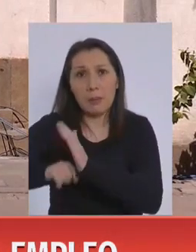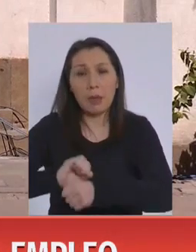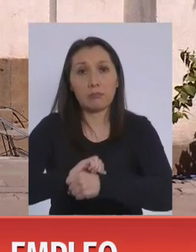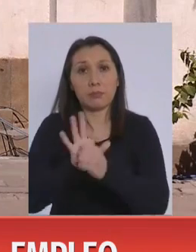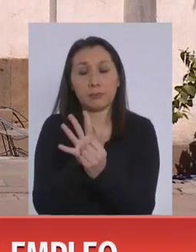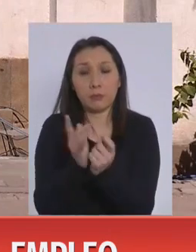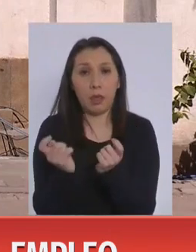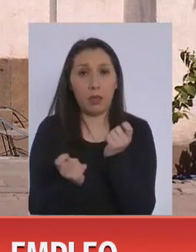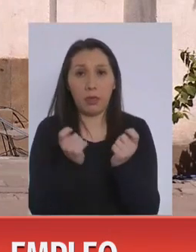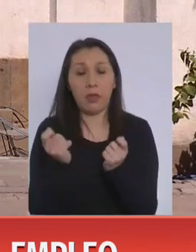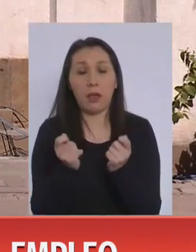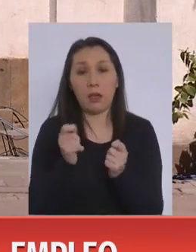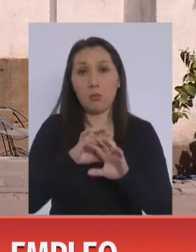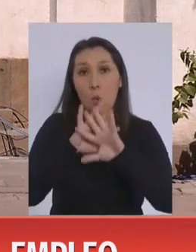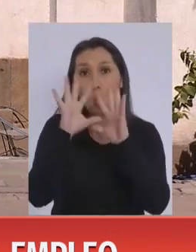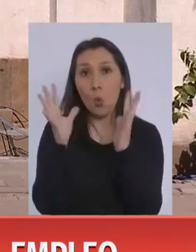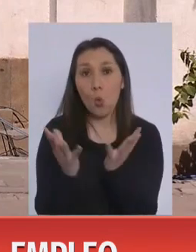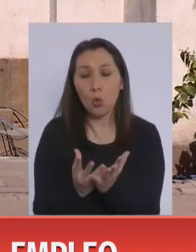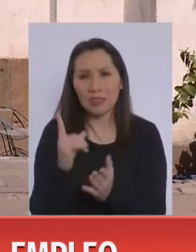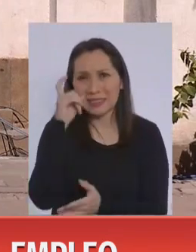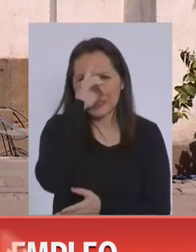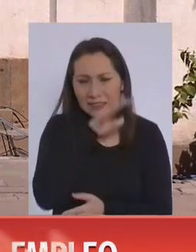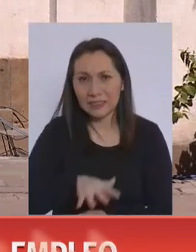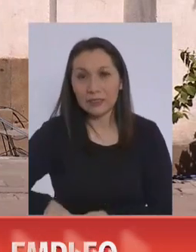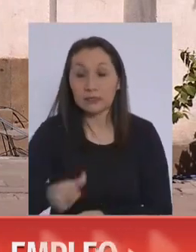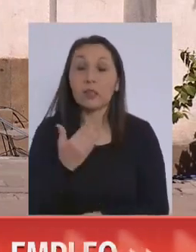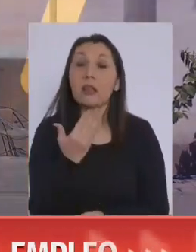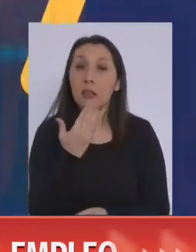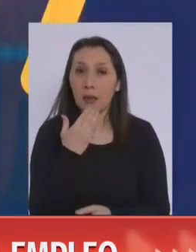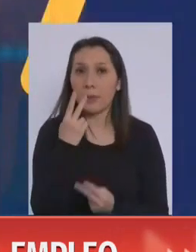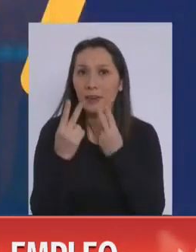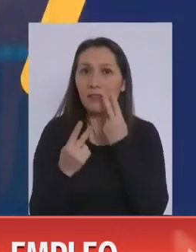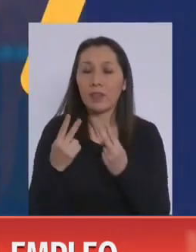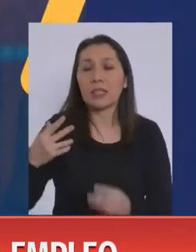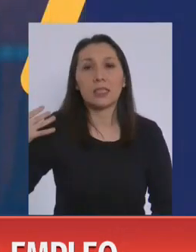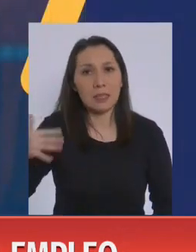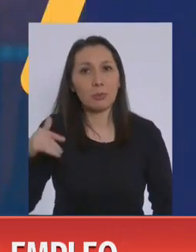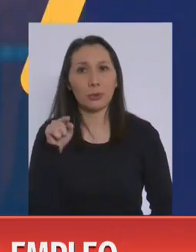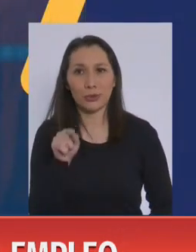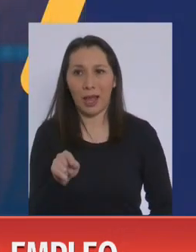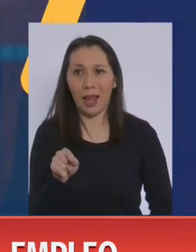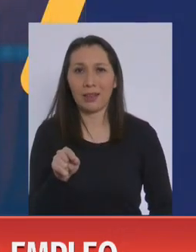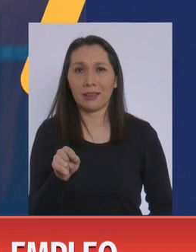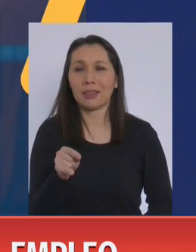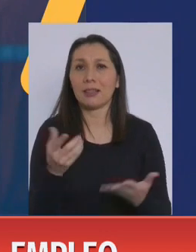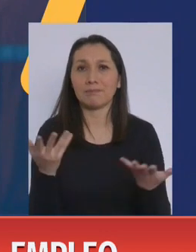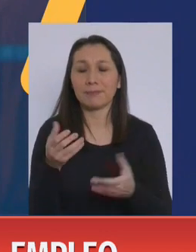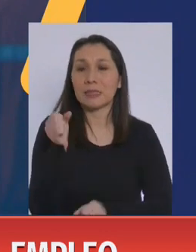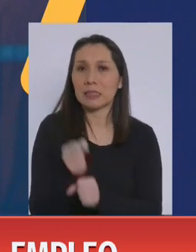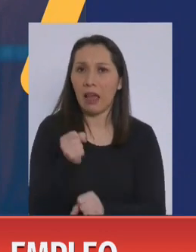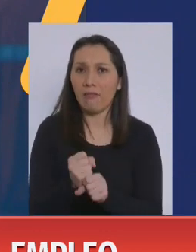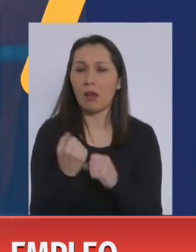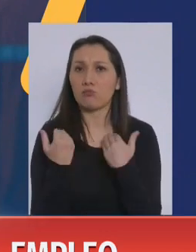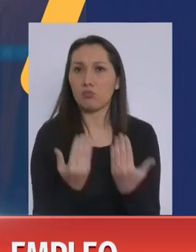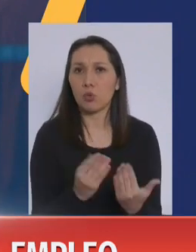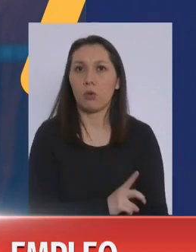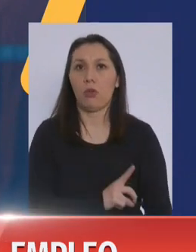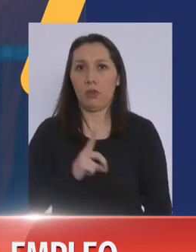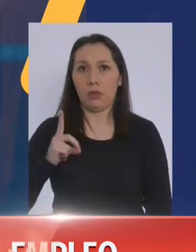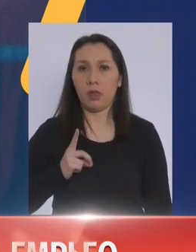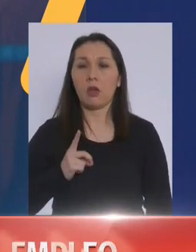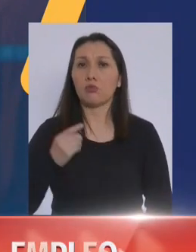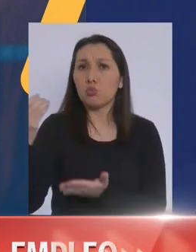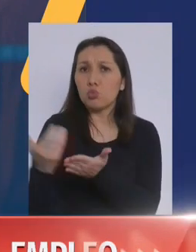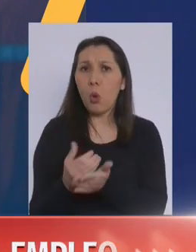esta recesión de la economía mundial, y también considerando la importancia de un trabajo digno, con